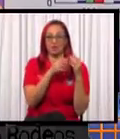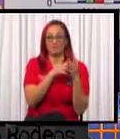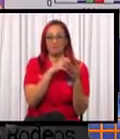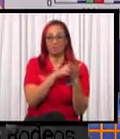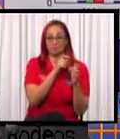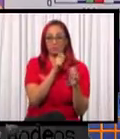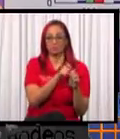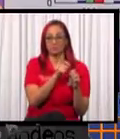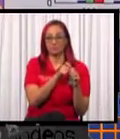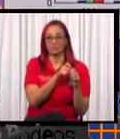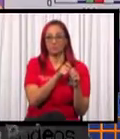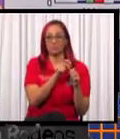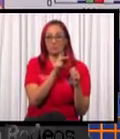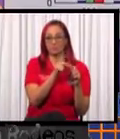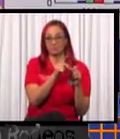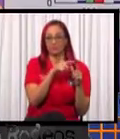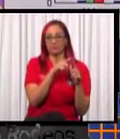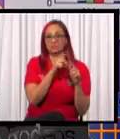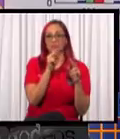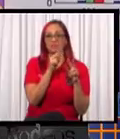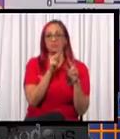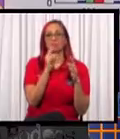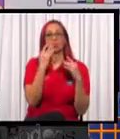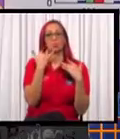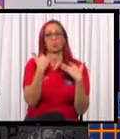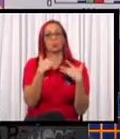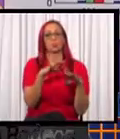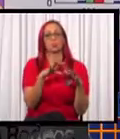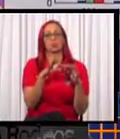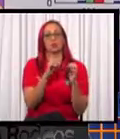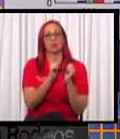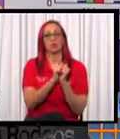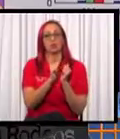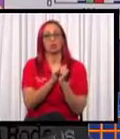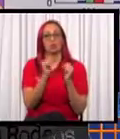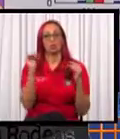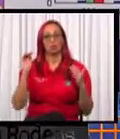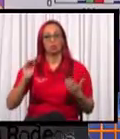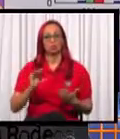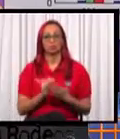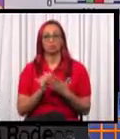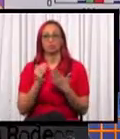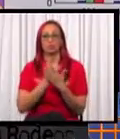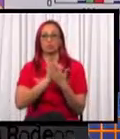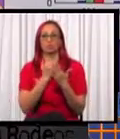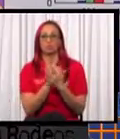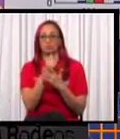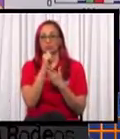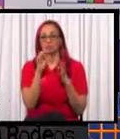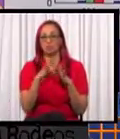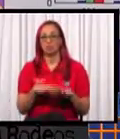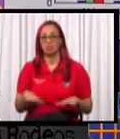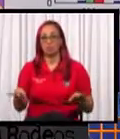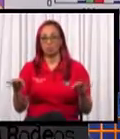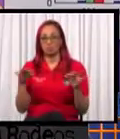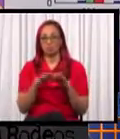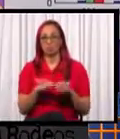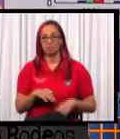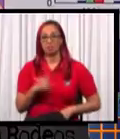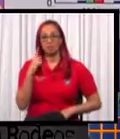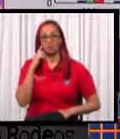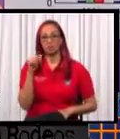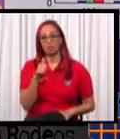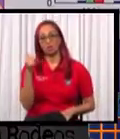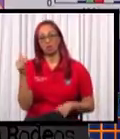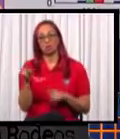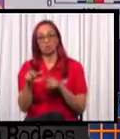pacífico, se vieron vistas con reducciones del recurso hídrico importantes. Y por otro lado, las zonas como